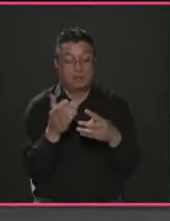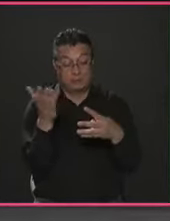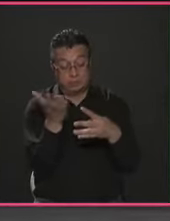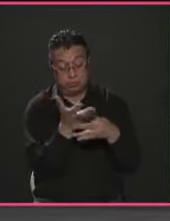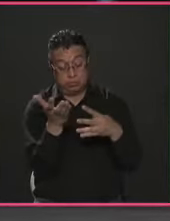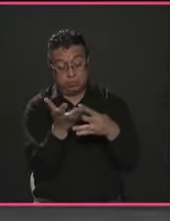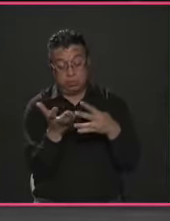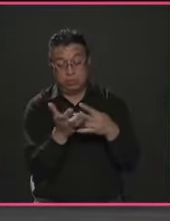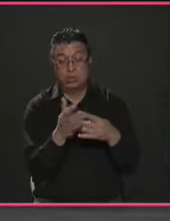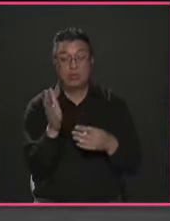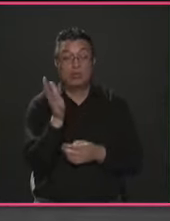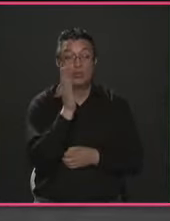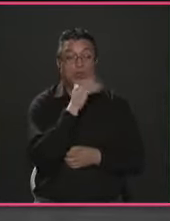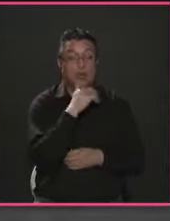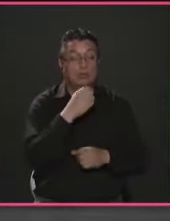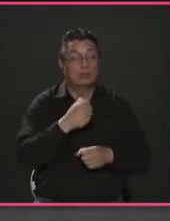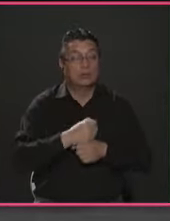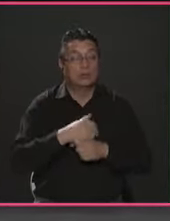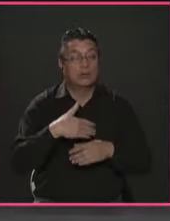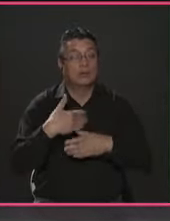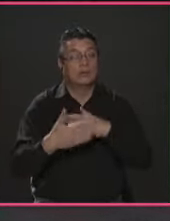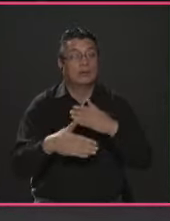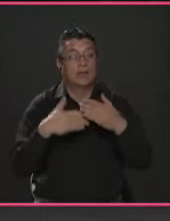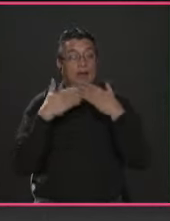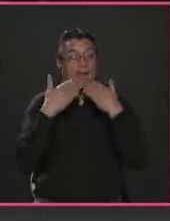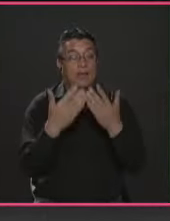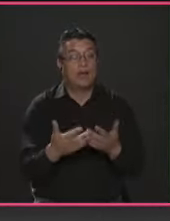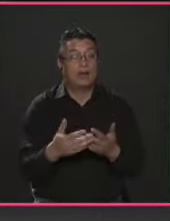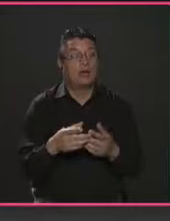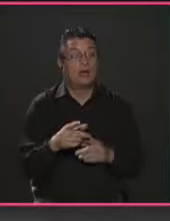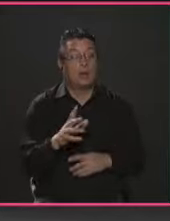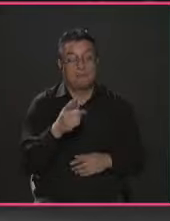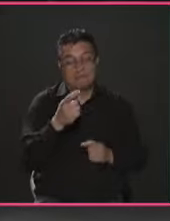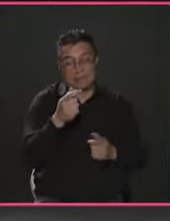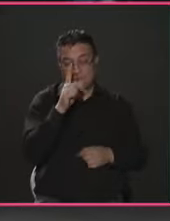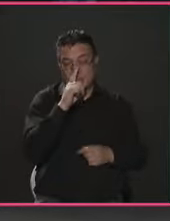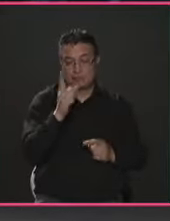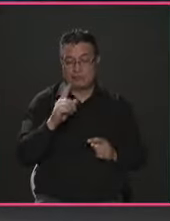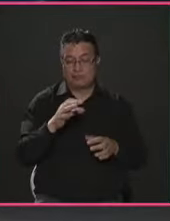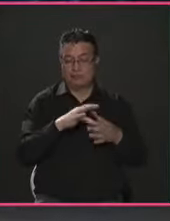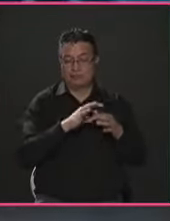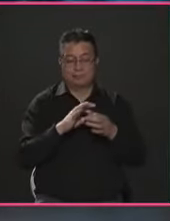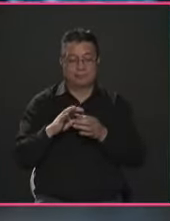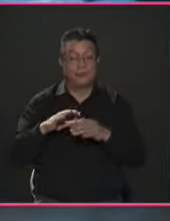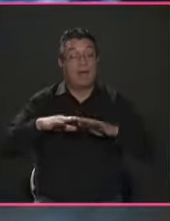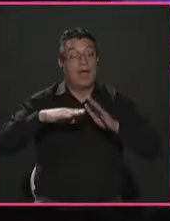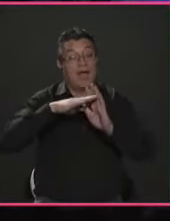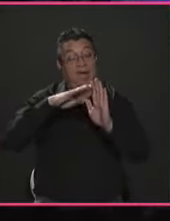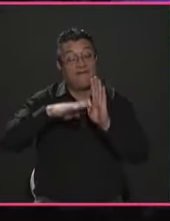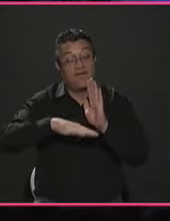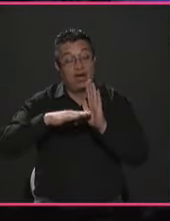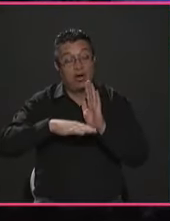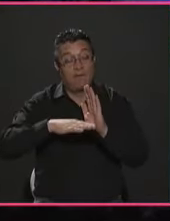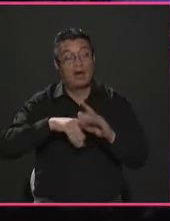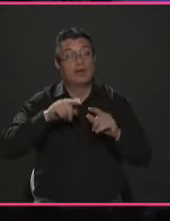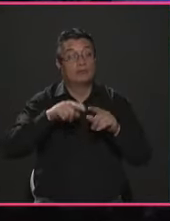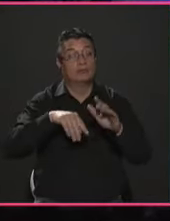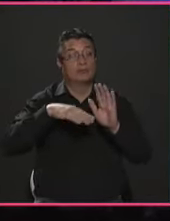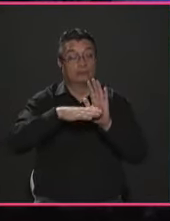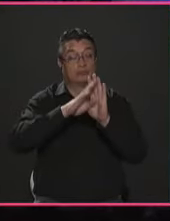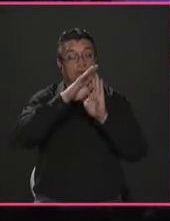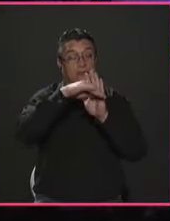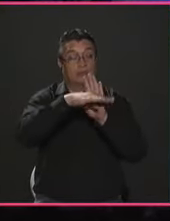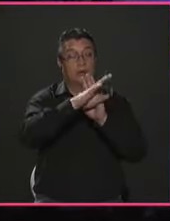si no tenemos productividad agregada no parecía estar ocurriendo sí abajo son curvas de